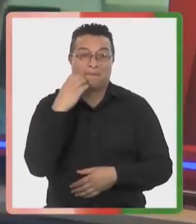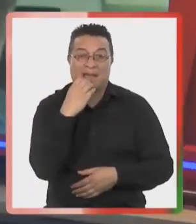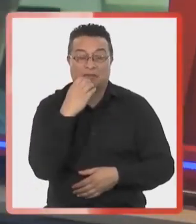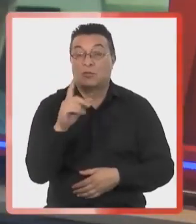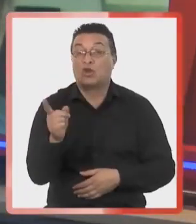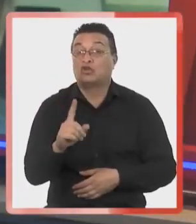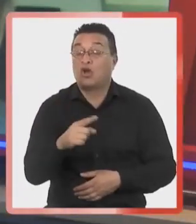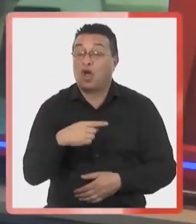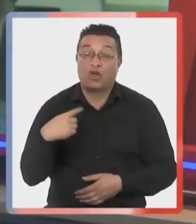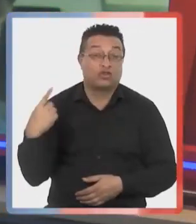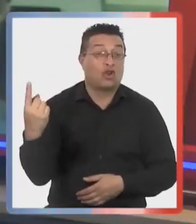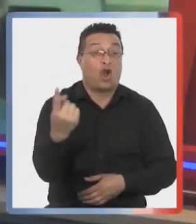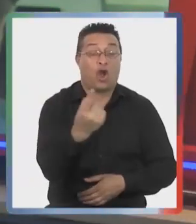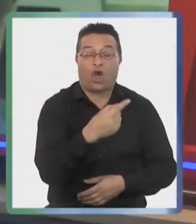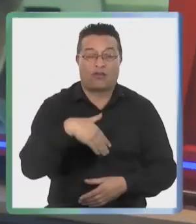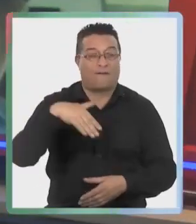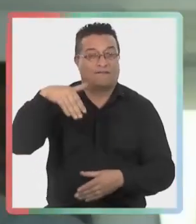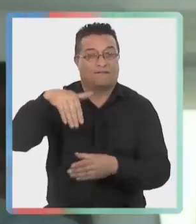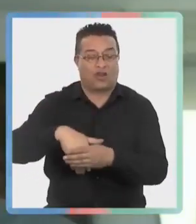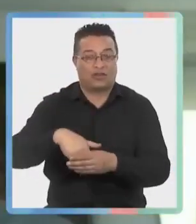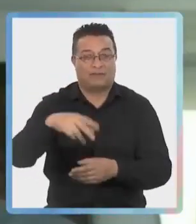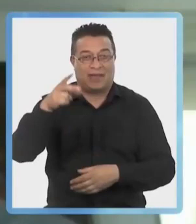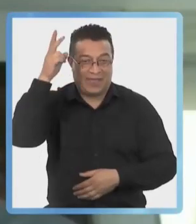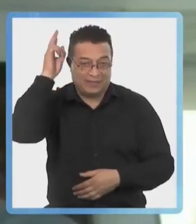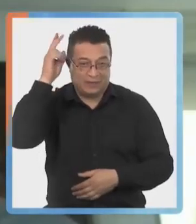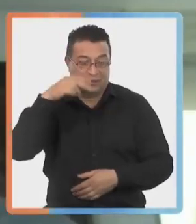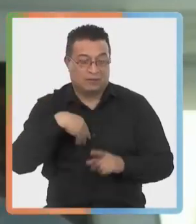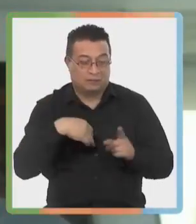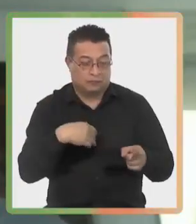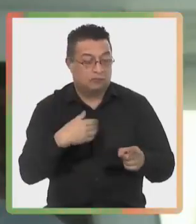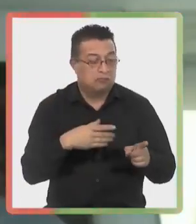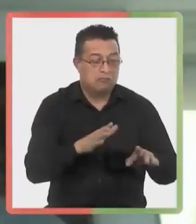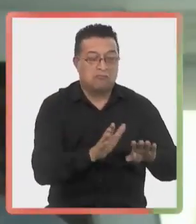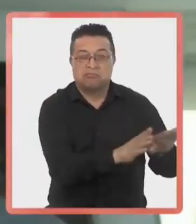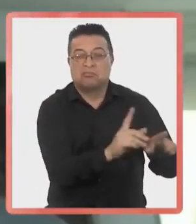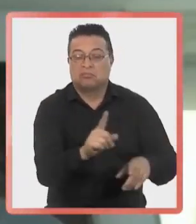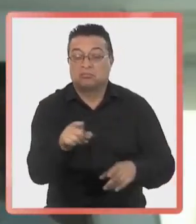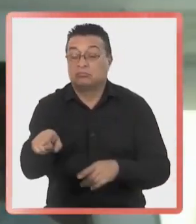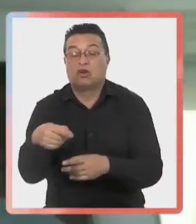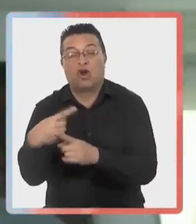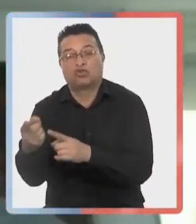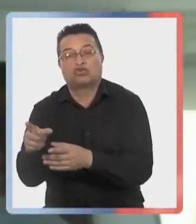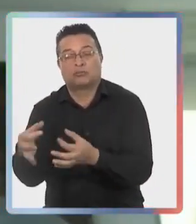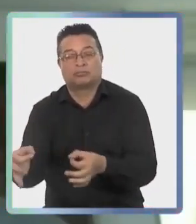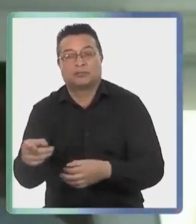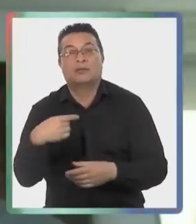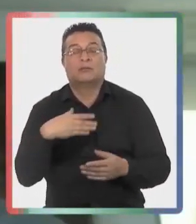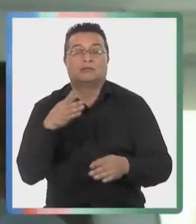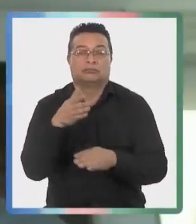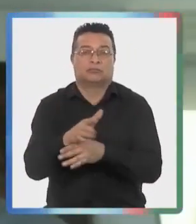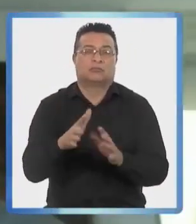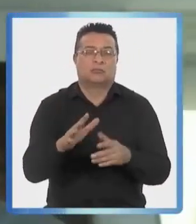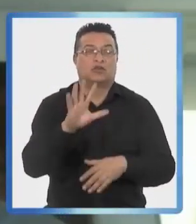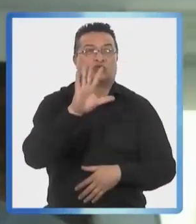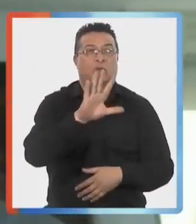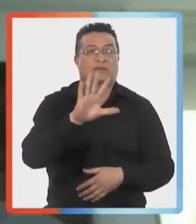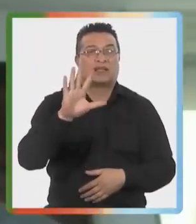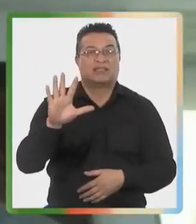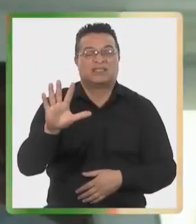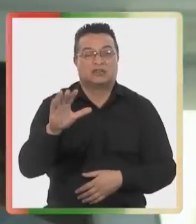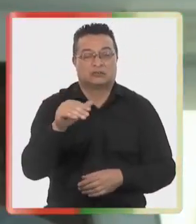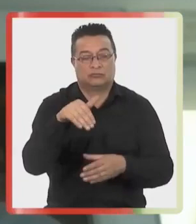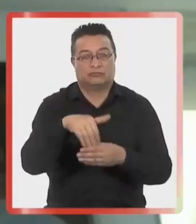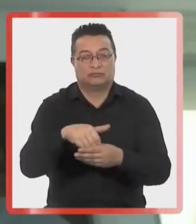bueno, y no todas las personas votaron indígenas. Los que tenían la calidad indígena y que fueron a votar, aproximadamente un